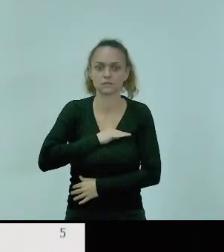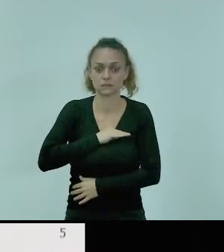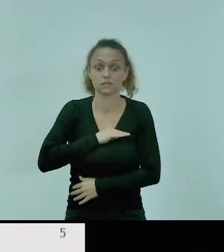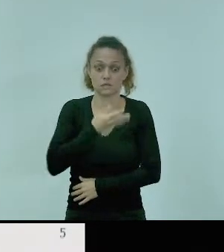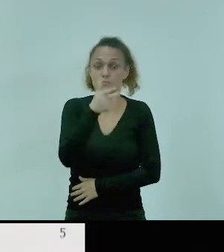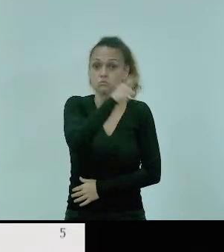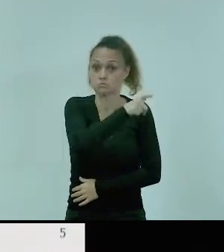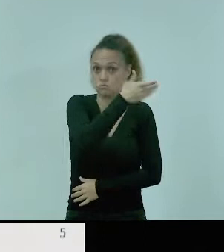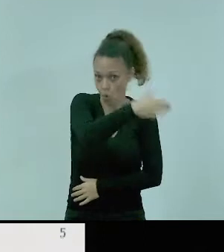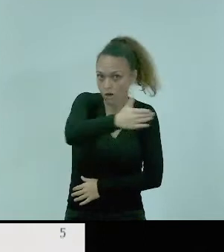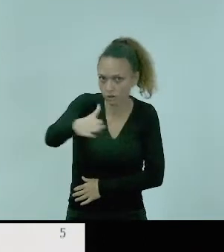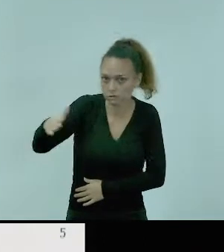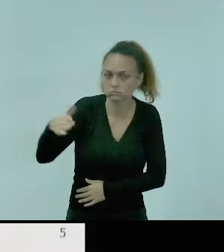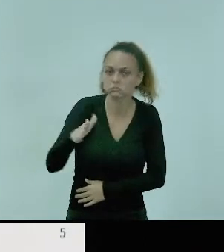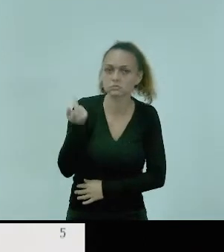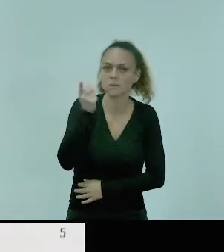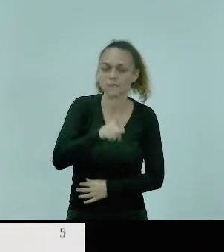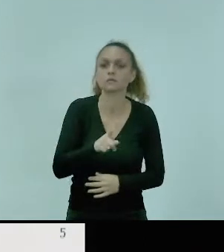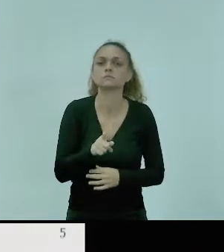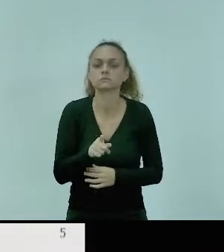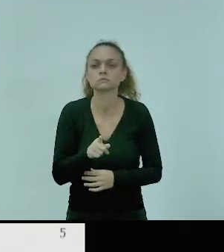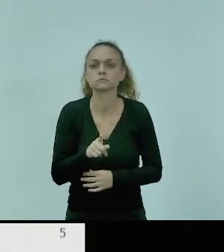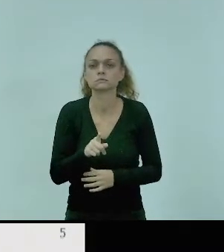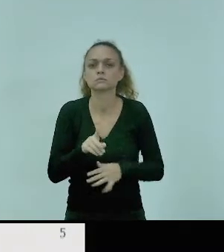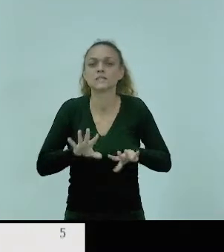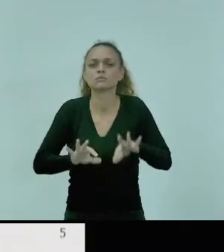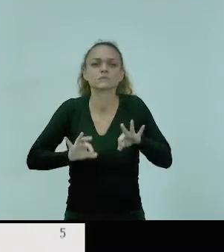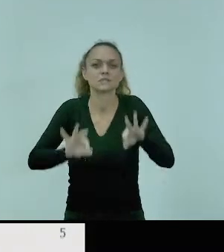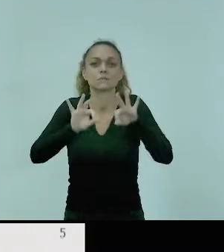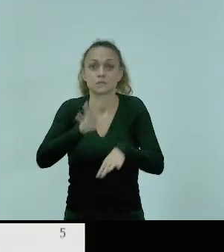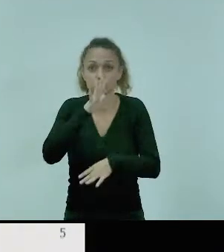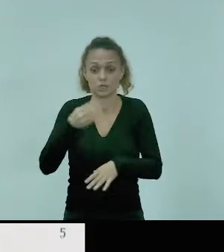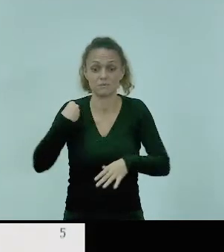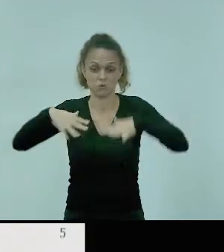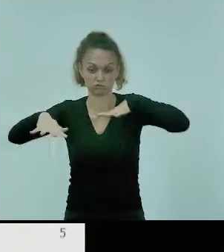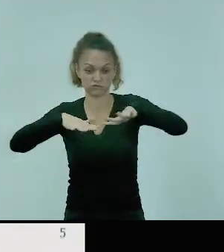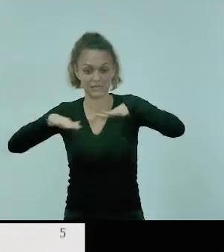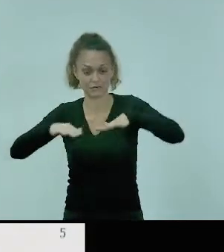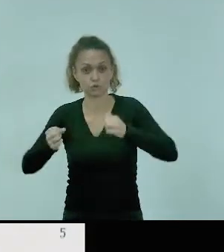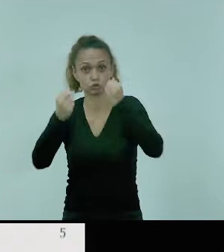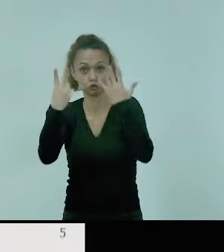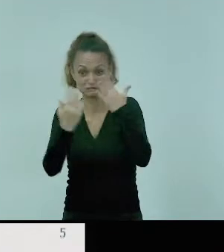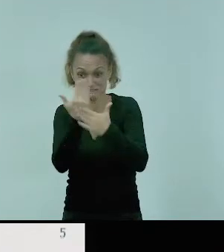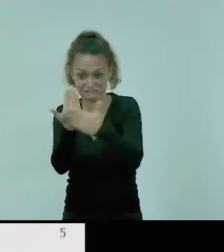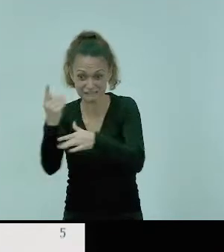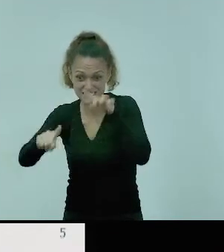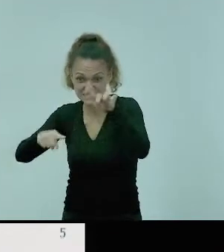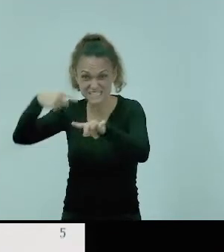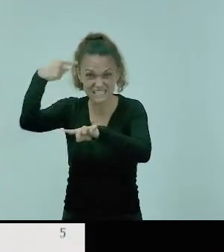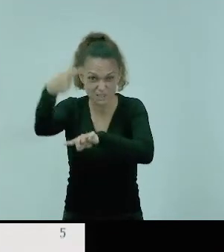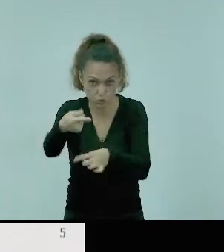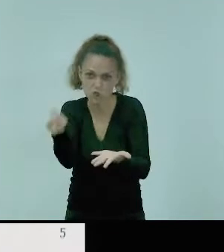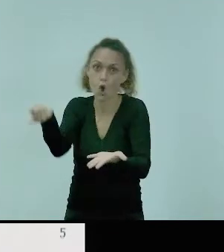muertes, pero sobre todo porque a los 7 días de ese terremoto se produjo otro exactamente igual que afectó a